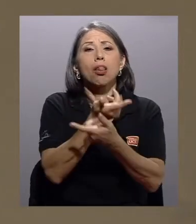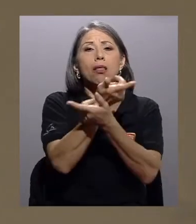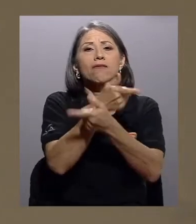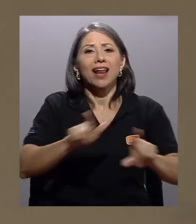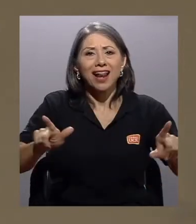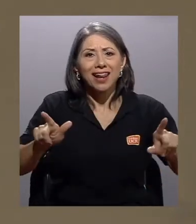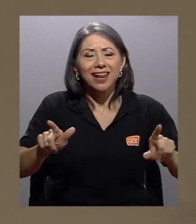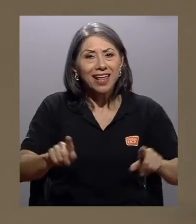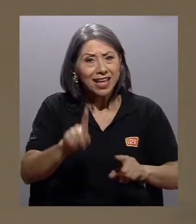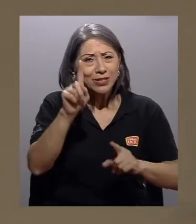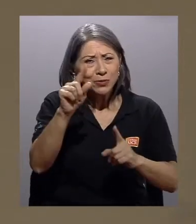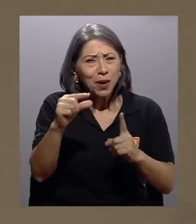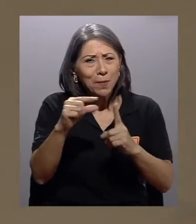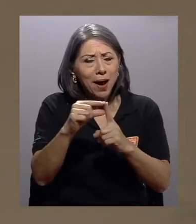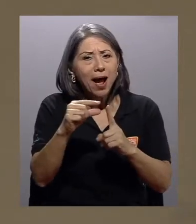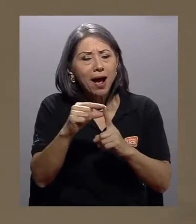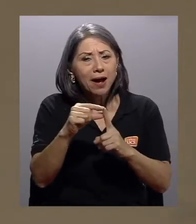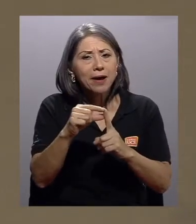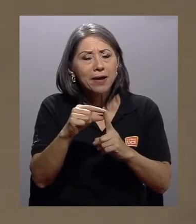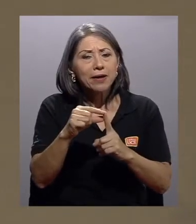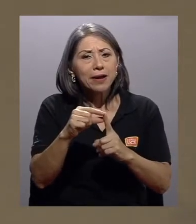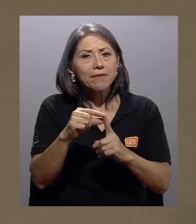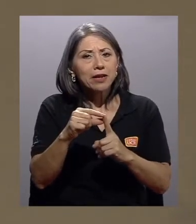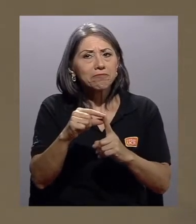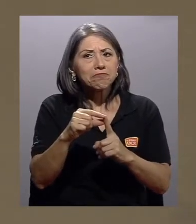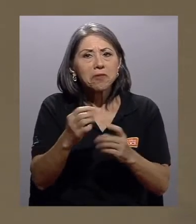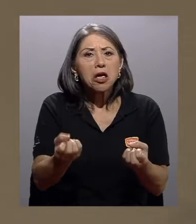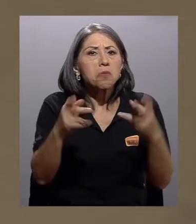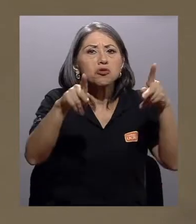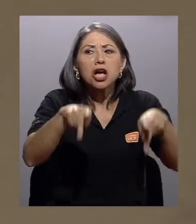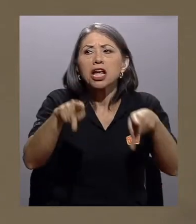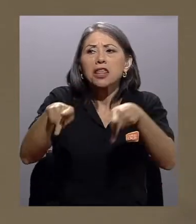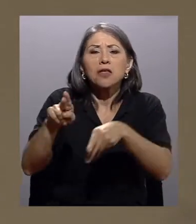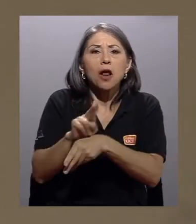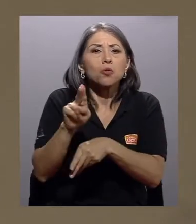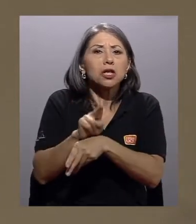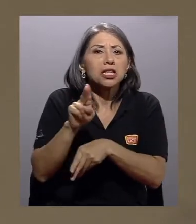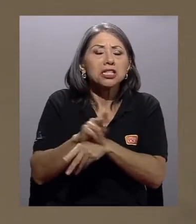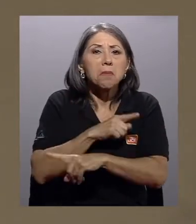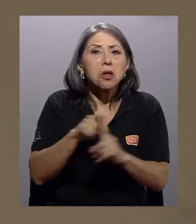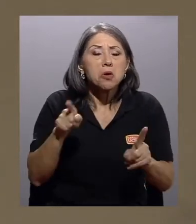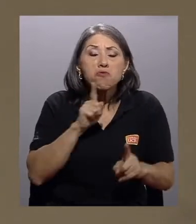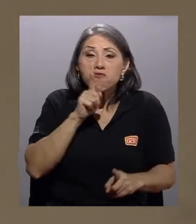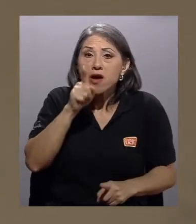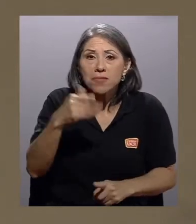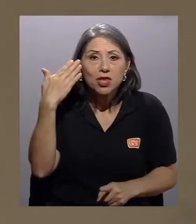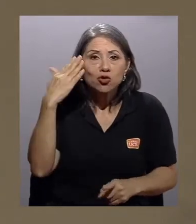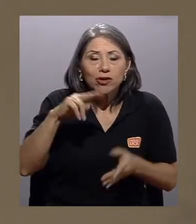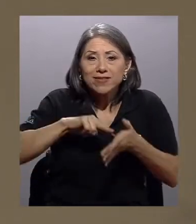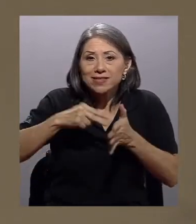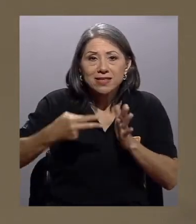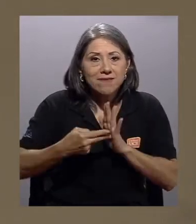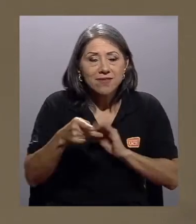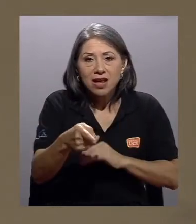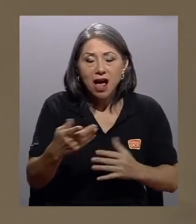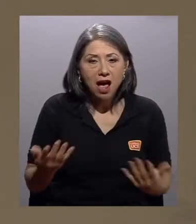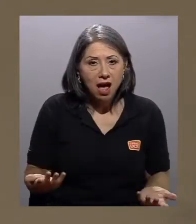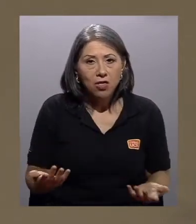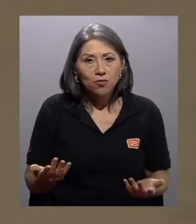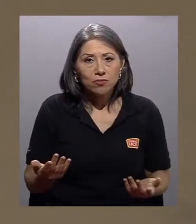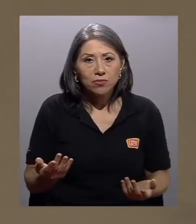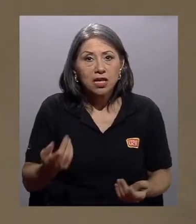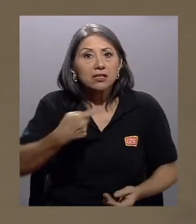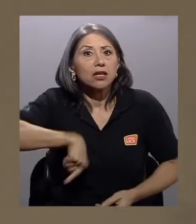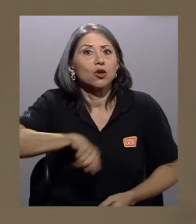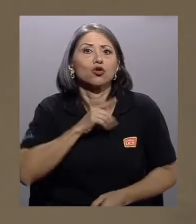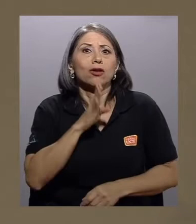es una de esas palabras que mucha gente la utiliza y no saben verdaderamente el significado de esta